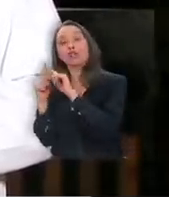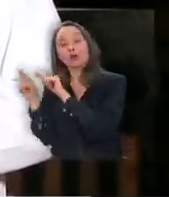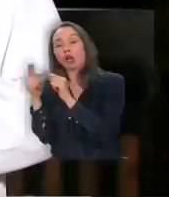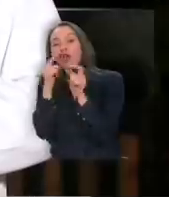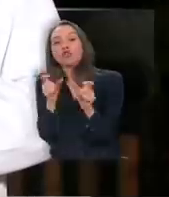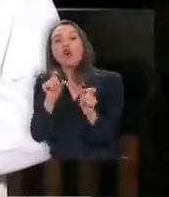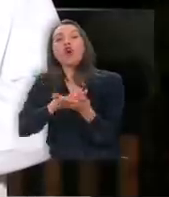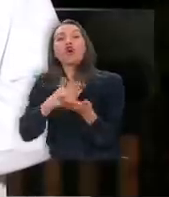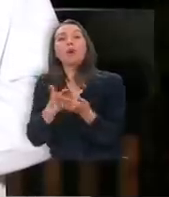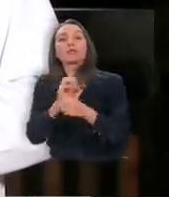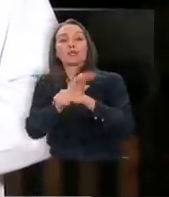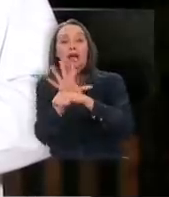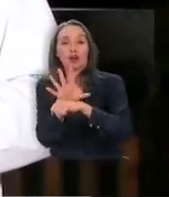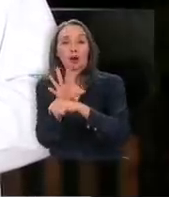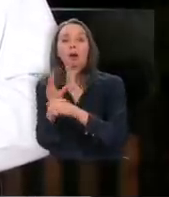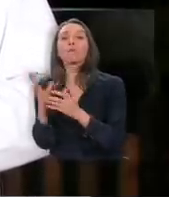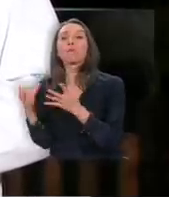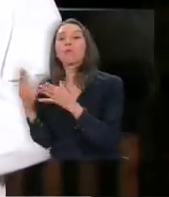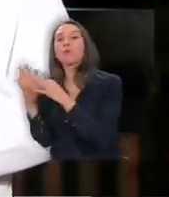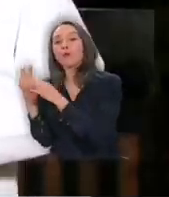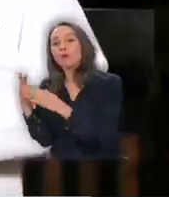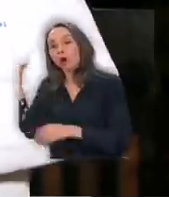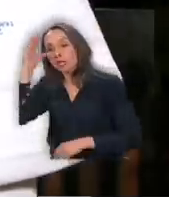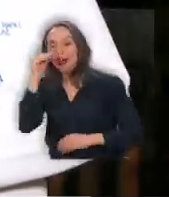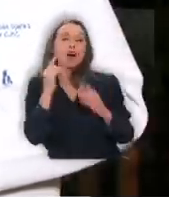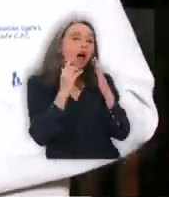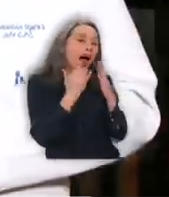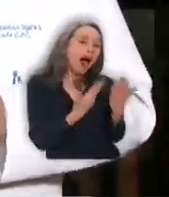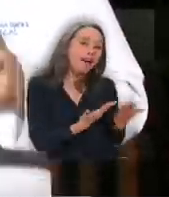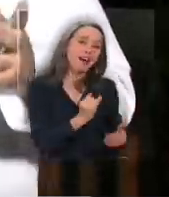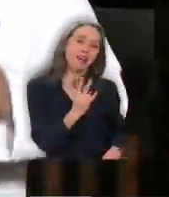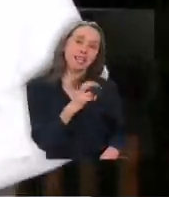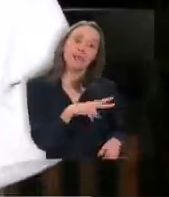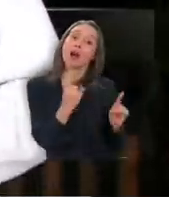noches, muy amable. No, un agrado,